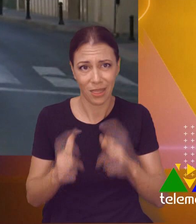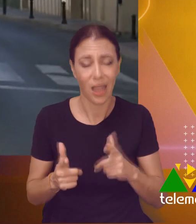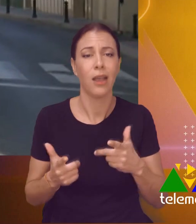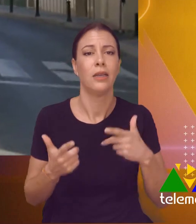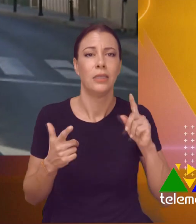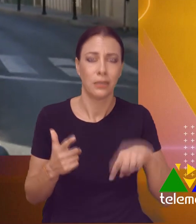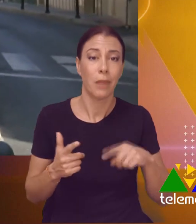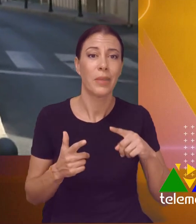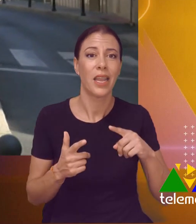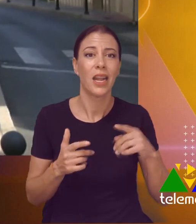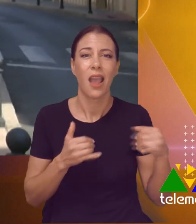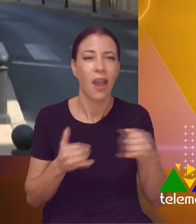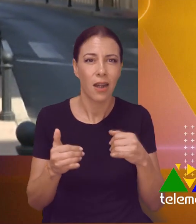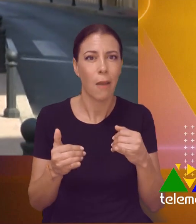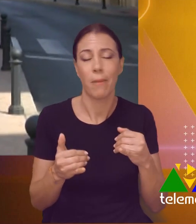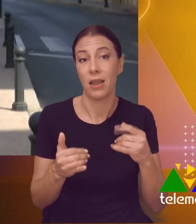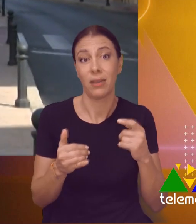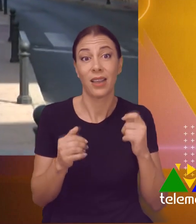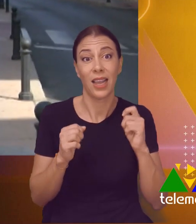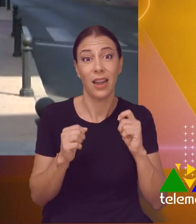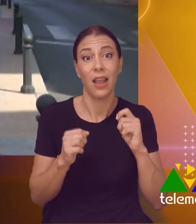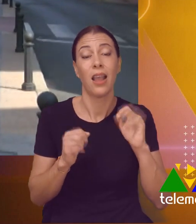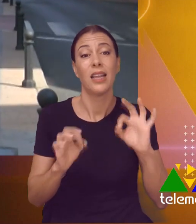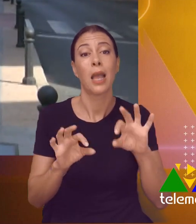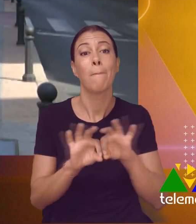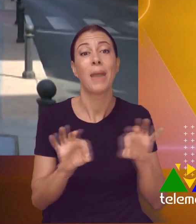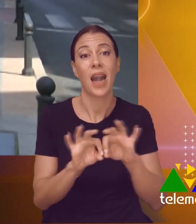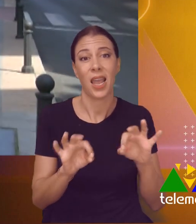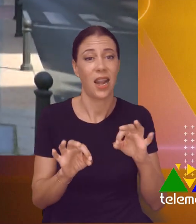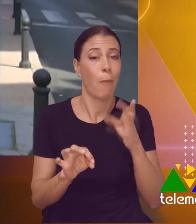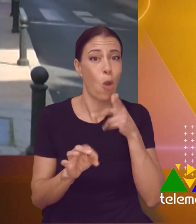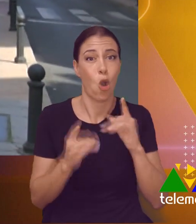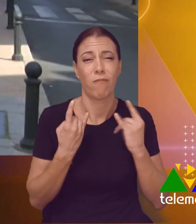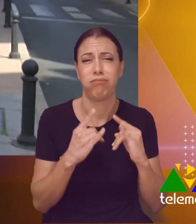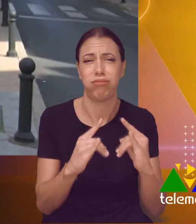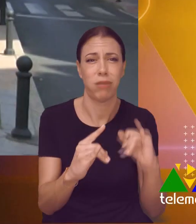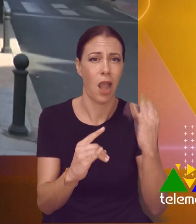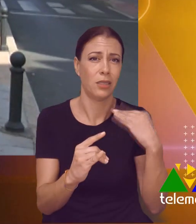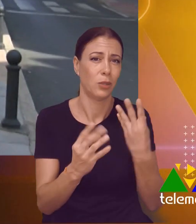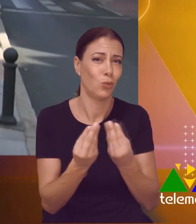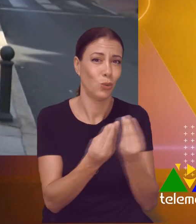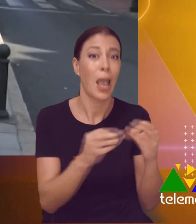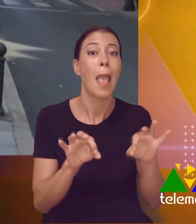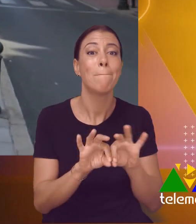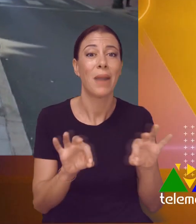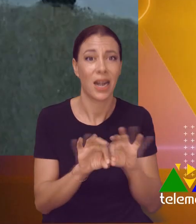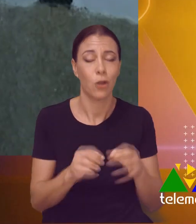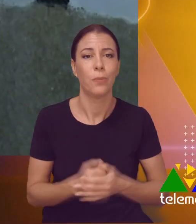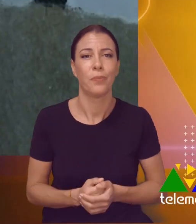nombre al barrio, la Rambla de las Parragueras, que le da el nombre al barrio. Claro, y todas esas calles adyacentes, ¿no?